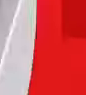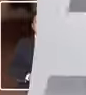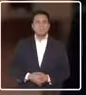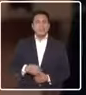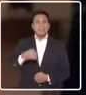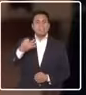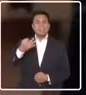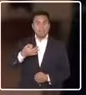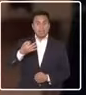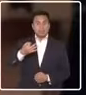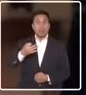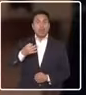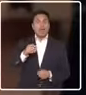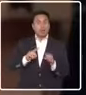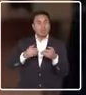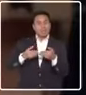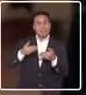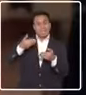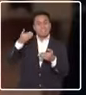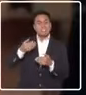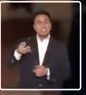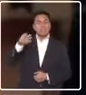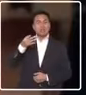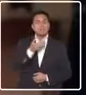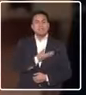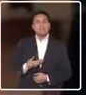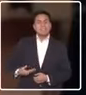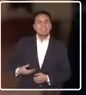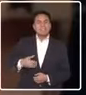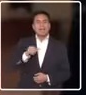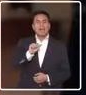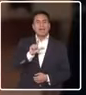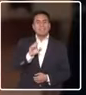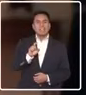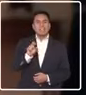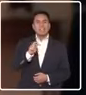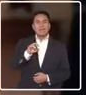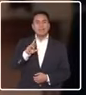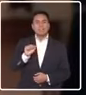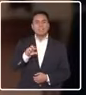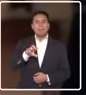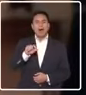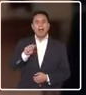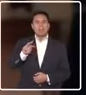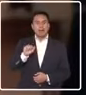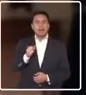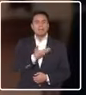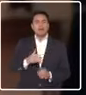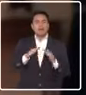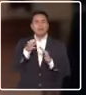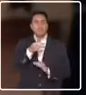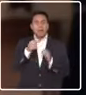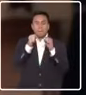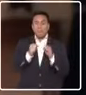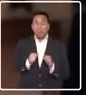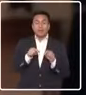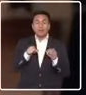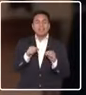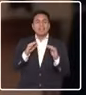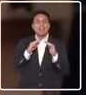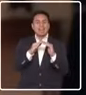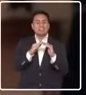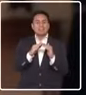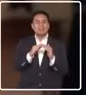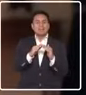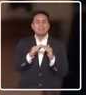consecuencia confesión de la presidenta del pand Palma que este Palacio de la moneda puede llegar a ser la